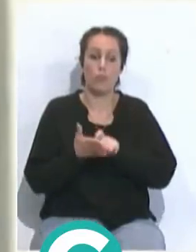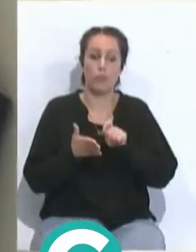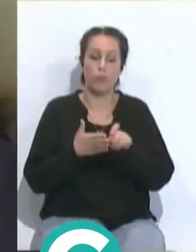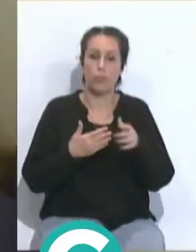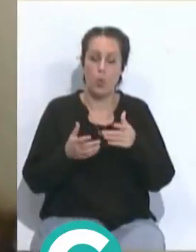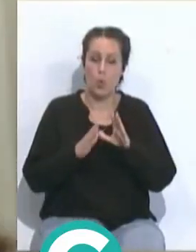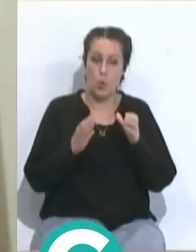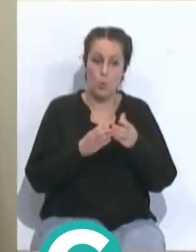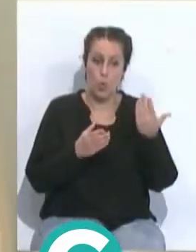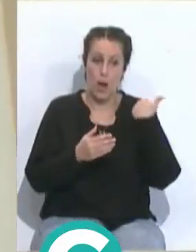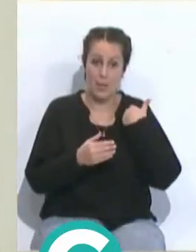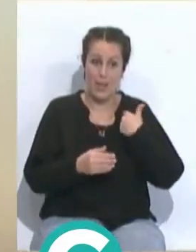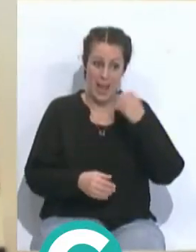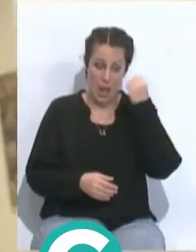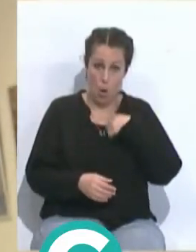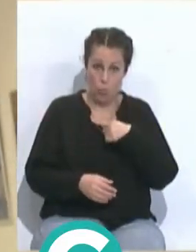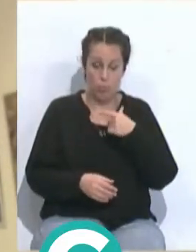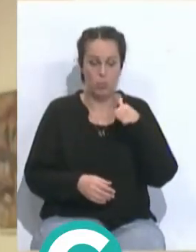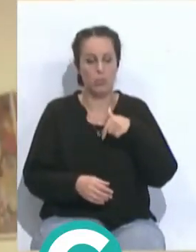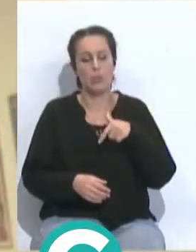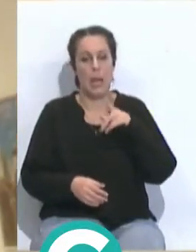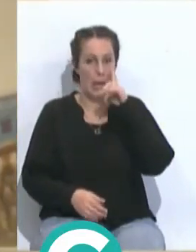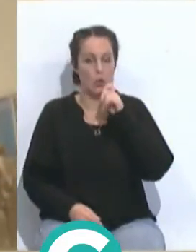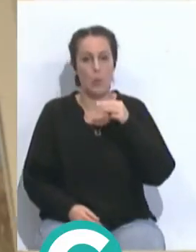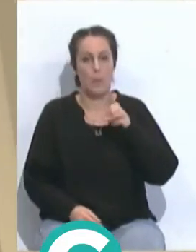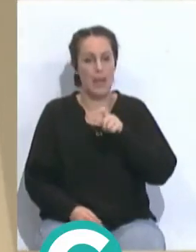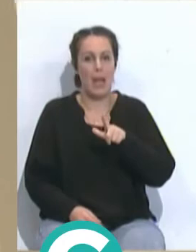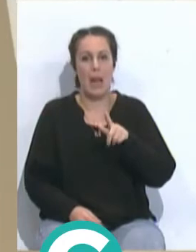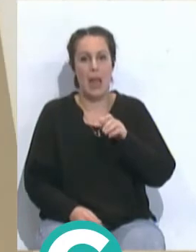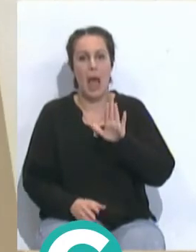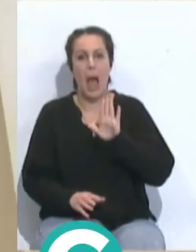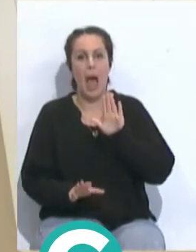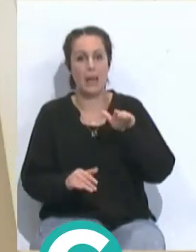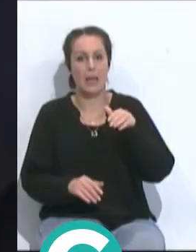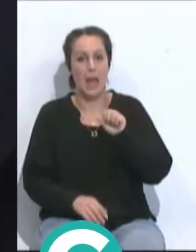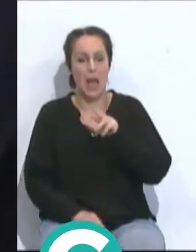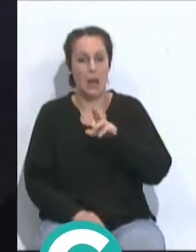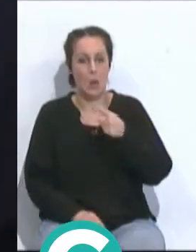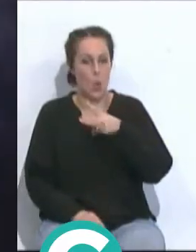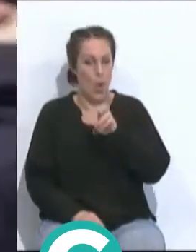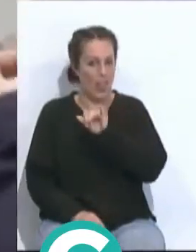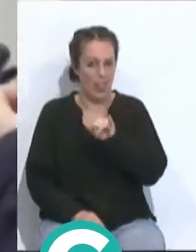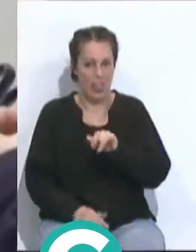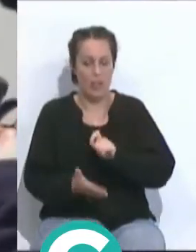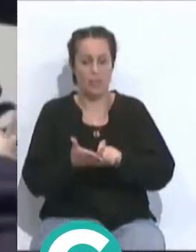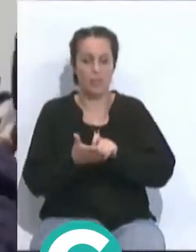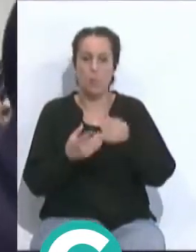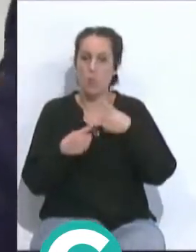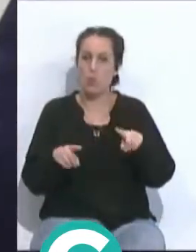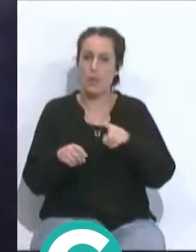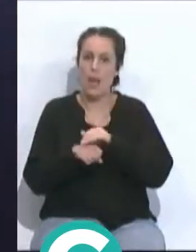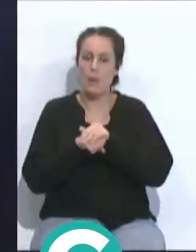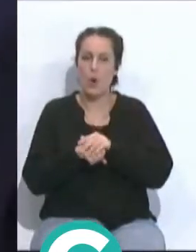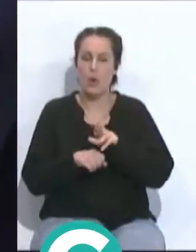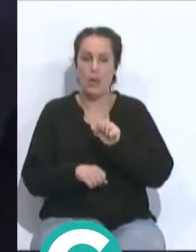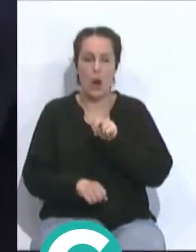del grupo que fuera de Juan Carlos Aragón, que escribe Miguel Ángel García Argüez en letra con música de el amigo